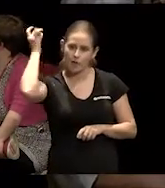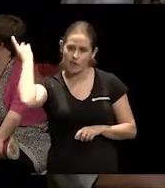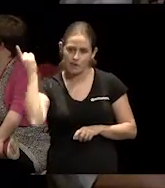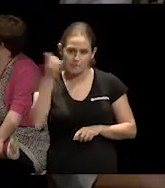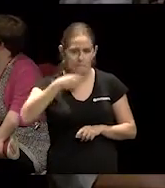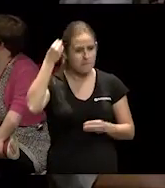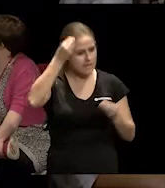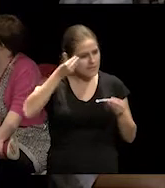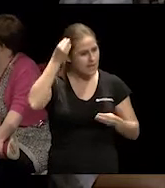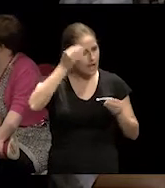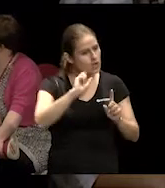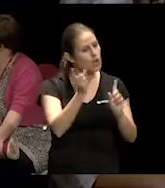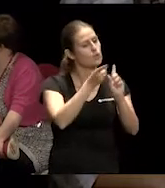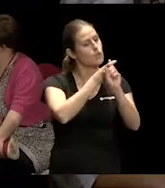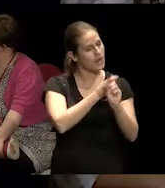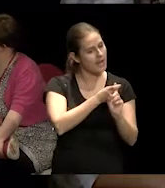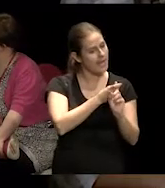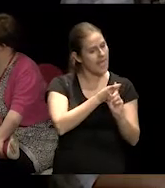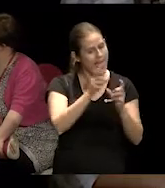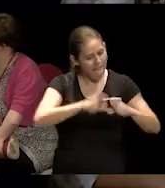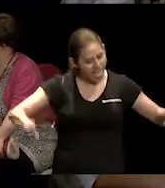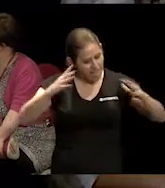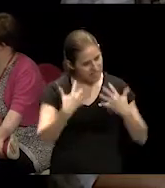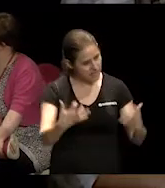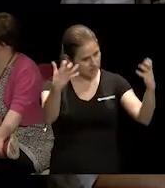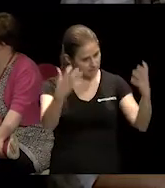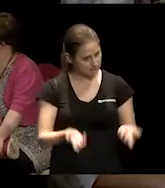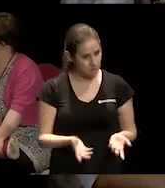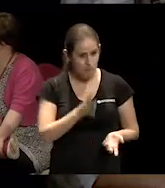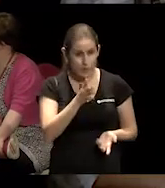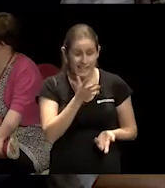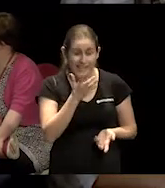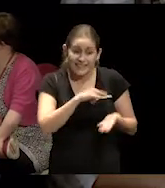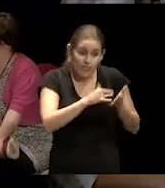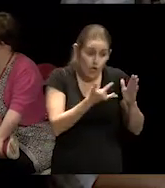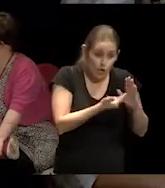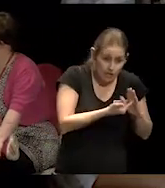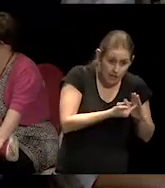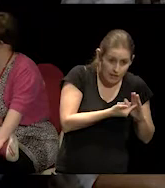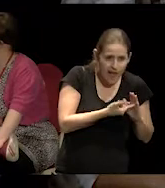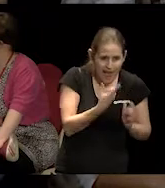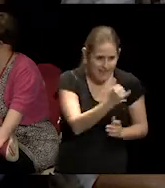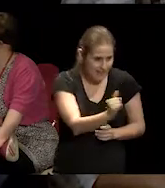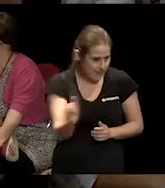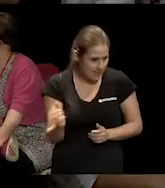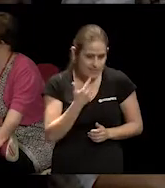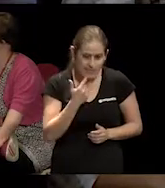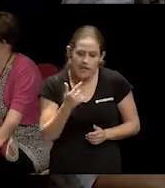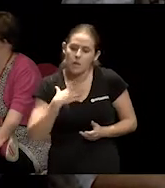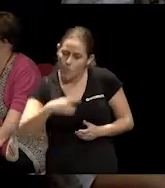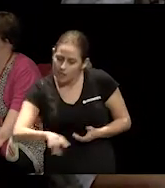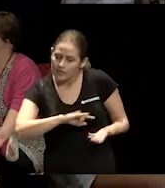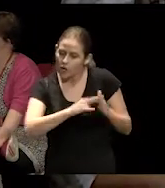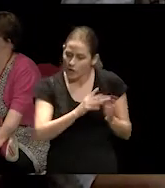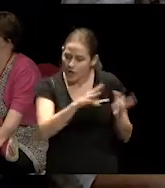soluciones escénicas, que si no hay soluciones tecnológicas para esa solución escénica, la aportamos nosotros. Pero necesitamos soluciones desde